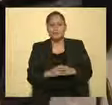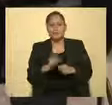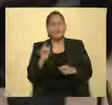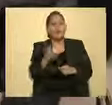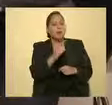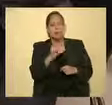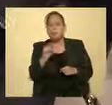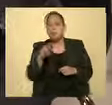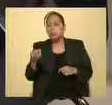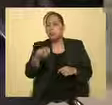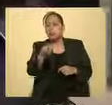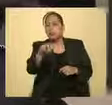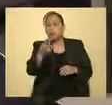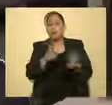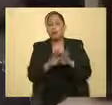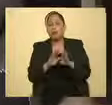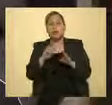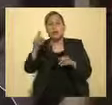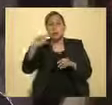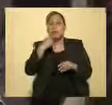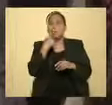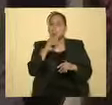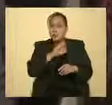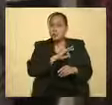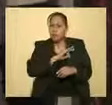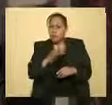vagando por las calles. A través de las denuncias ciudadanas, ustedes